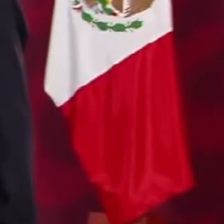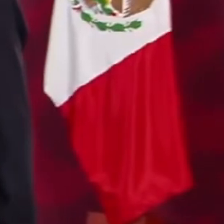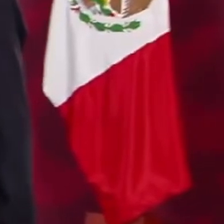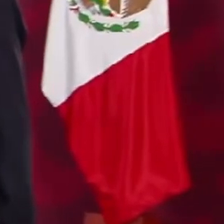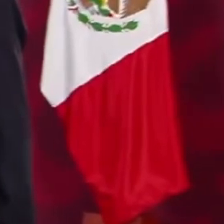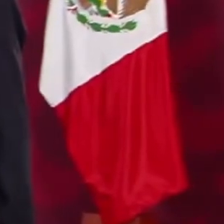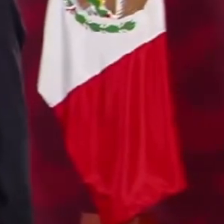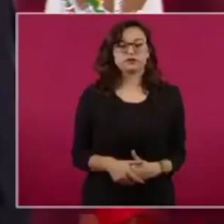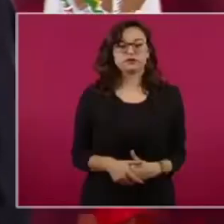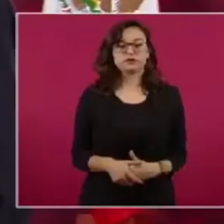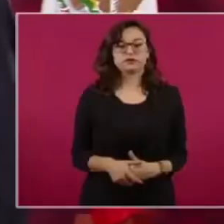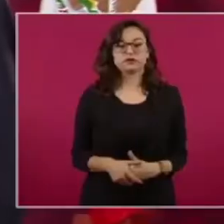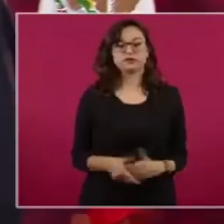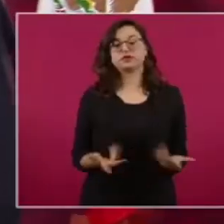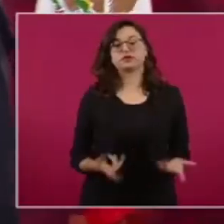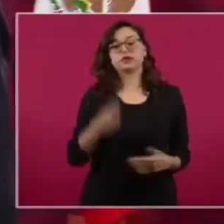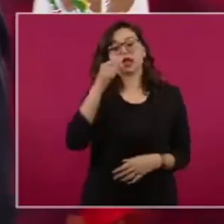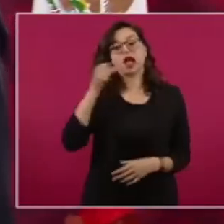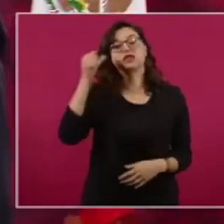radio,